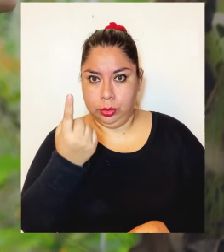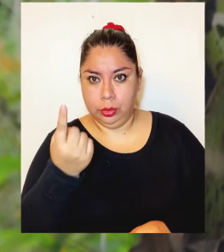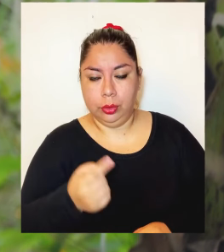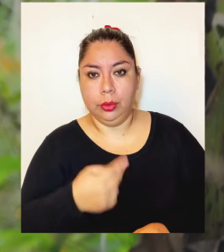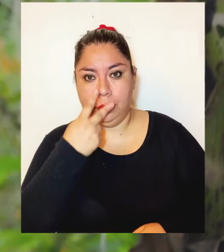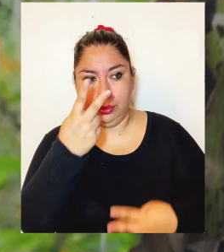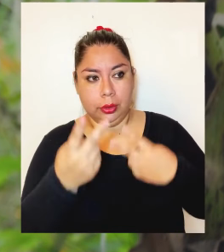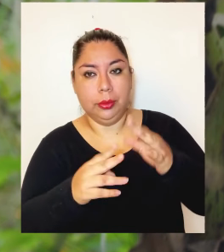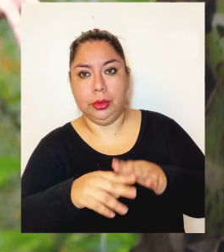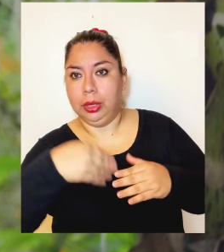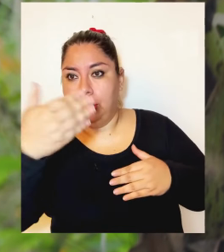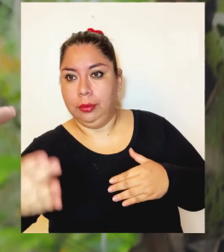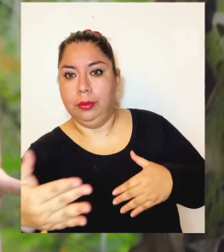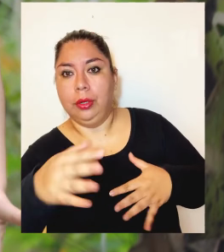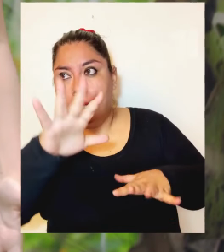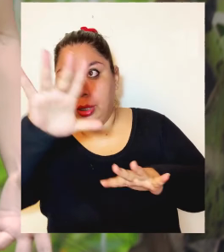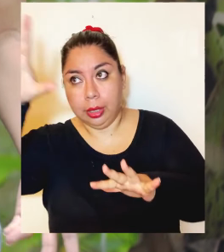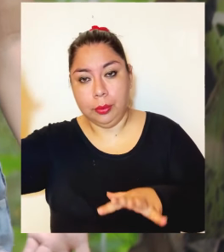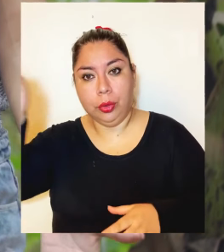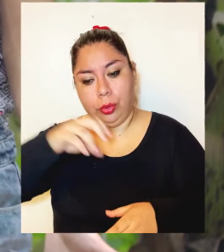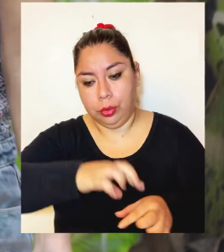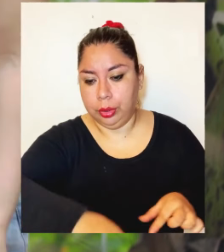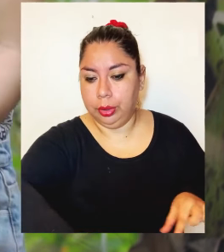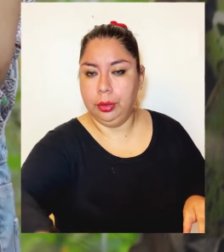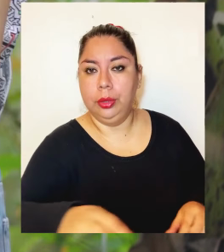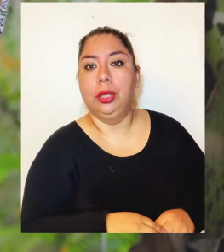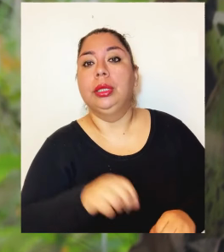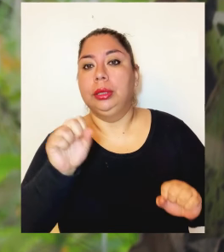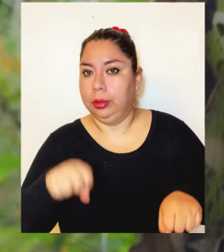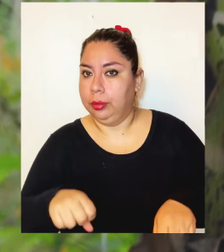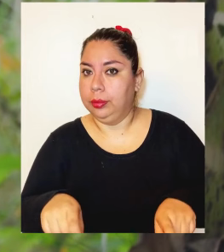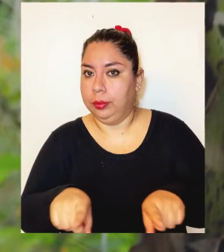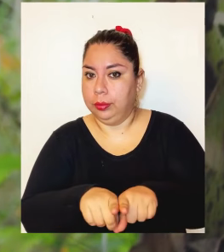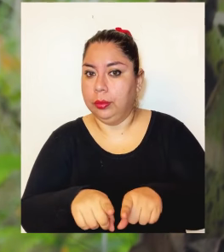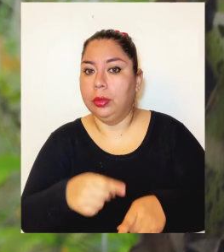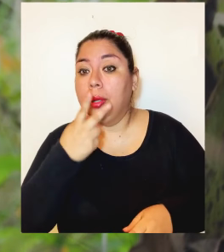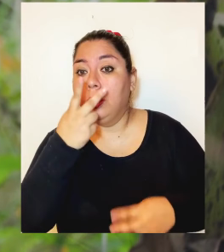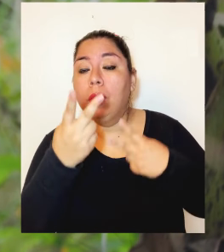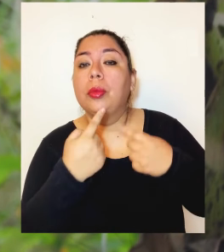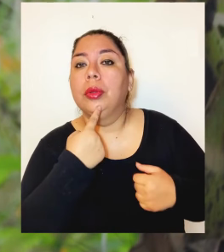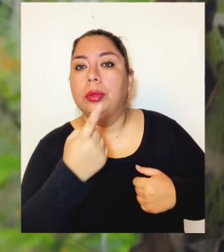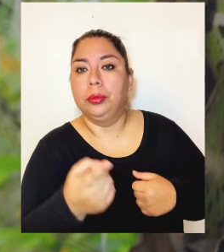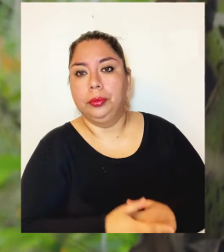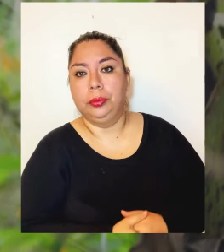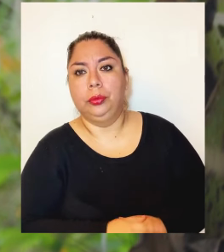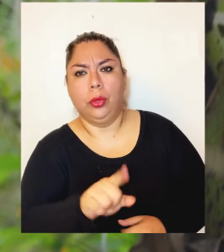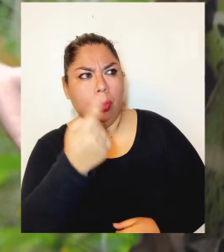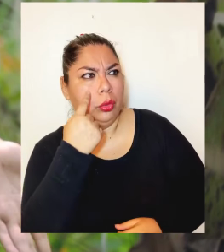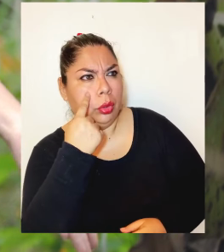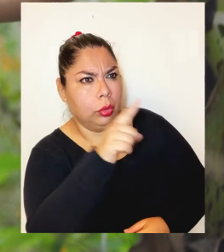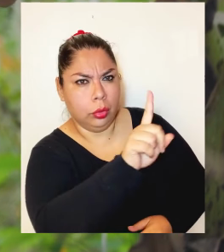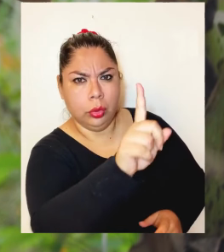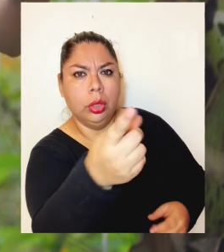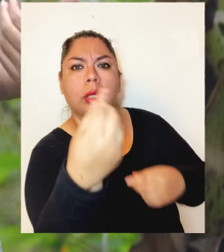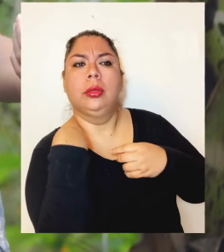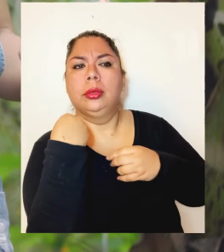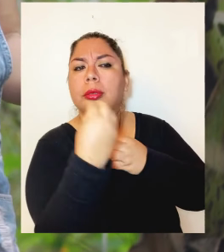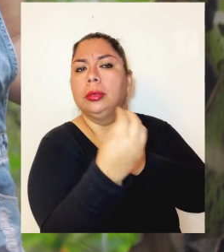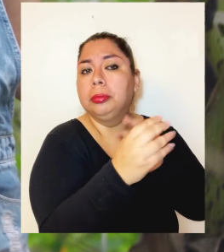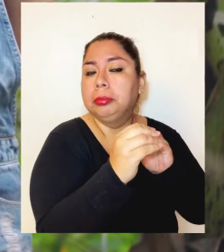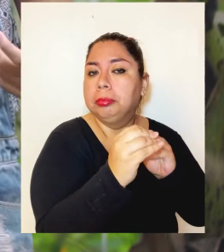solo cuando estamos allá afuera en el monte o río, sino también, como te dije, con los extraños que se